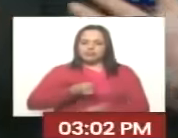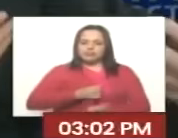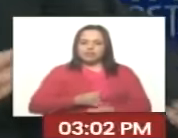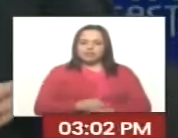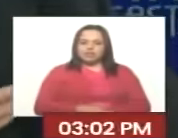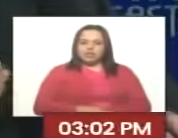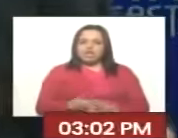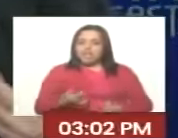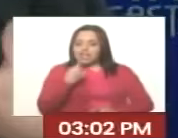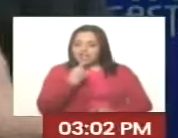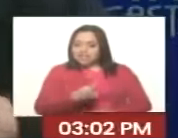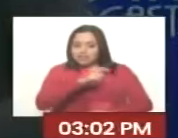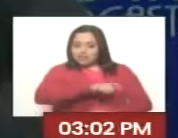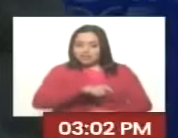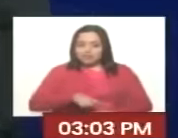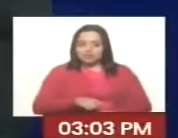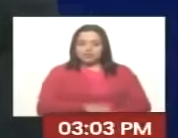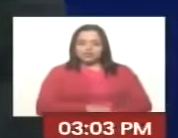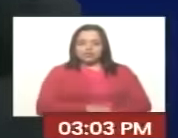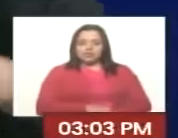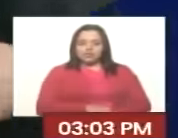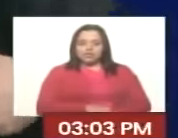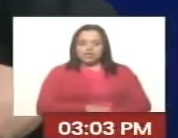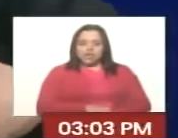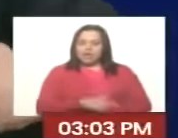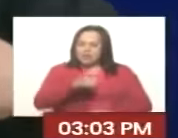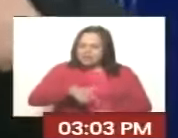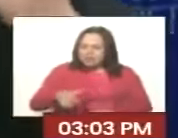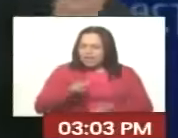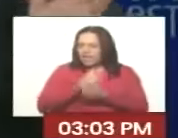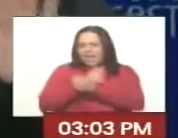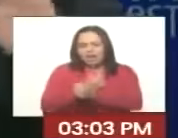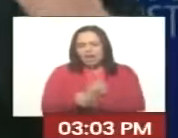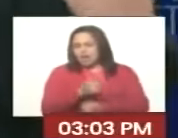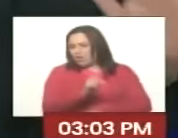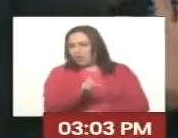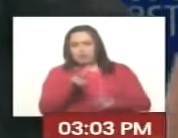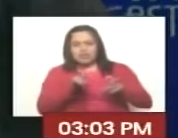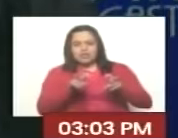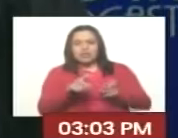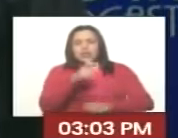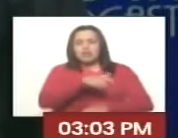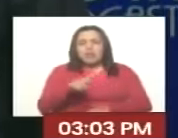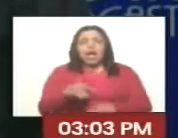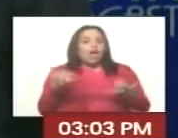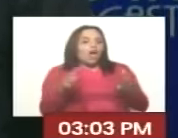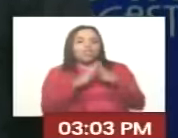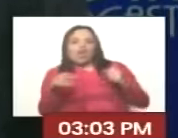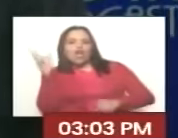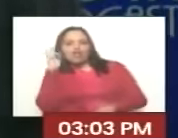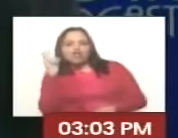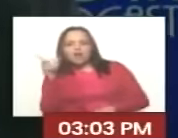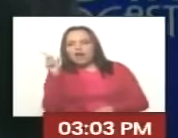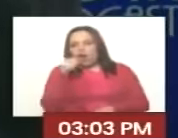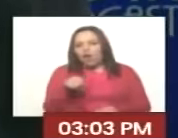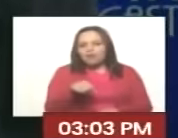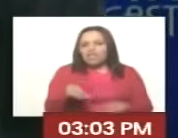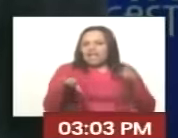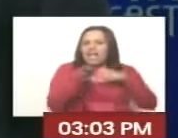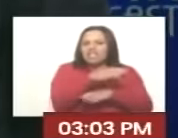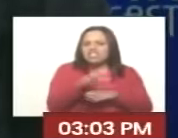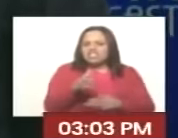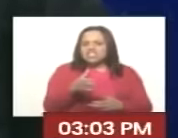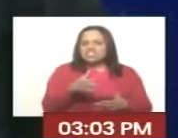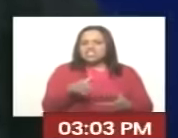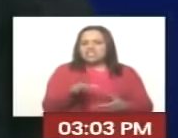dicen sus seres que en verdad lo aman? No estos nuevos ahora. Ahora todo el mundo escuchaba a Cancerbero. Ahora todo el mundo, no, yo lo